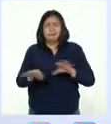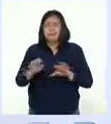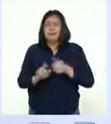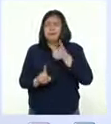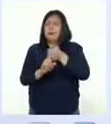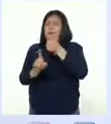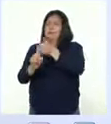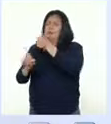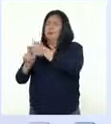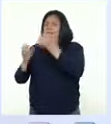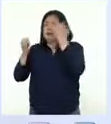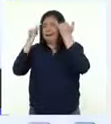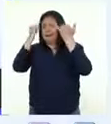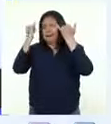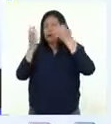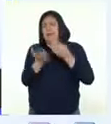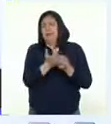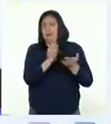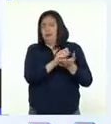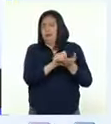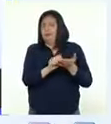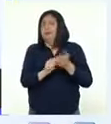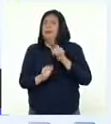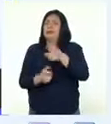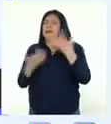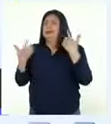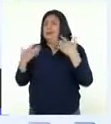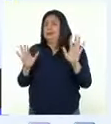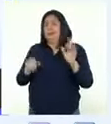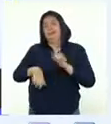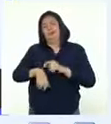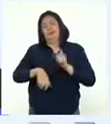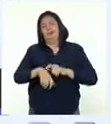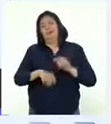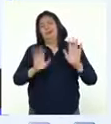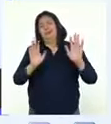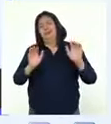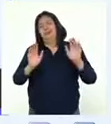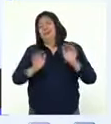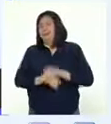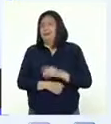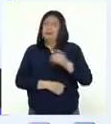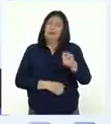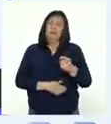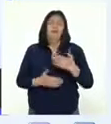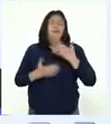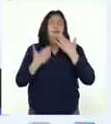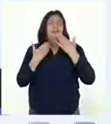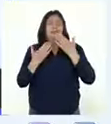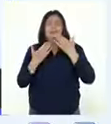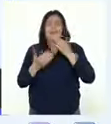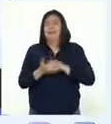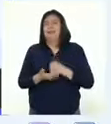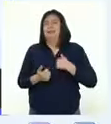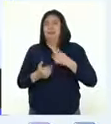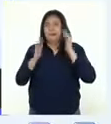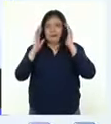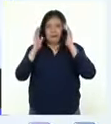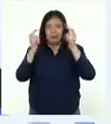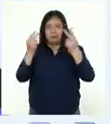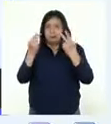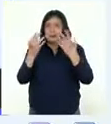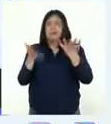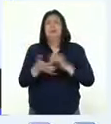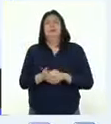desarrollar sus propias propuestas. Por ahora ha llegado mi momento de despedirme. Les agradezco mucho por su